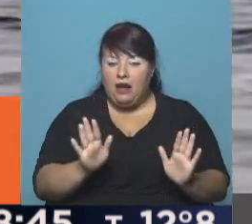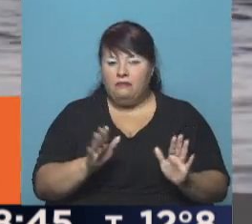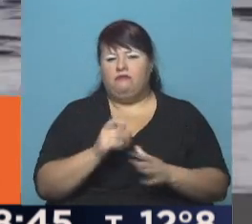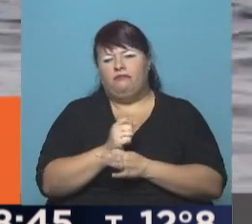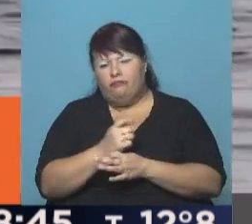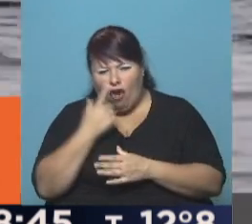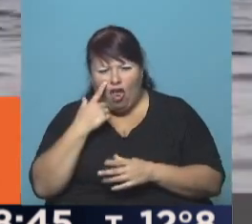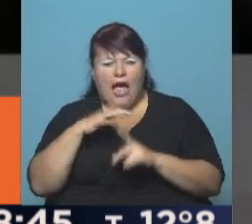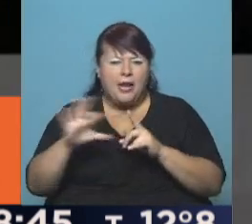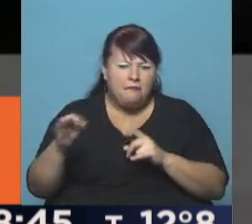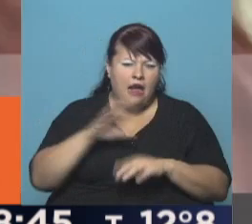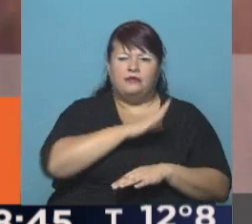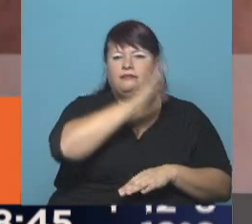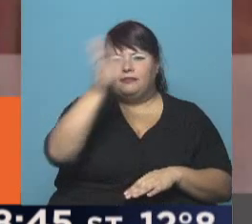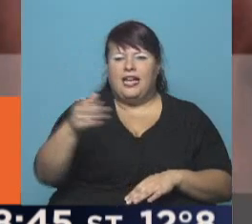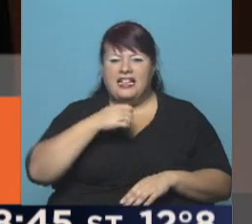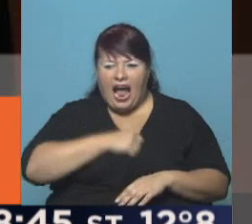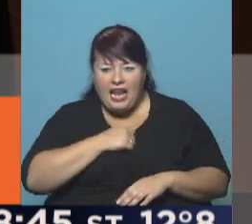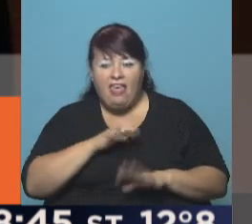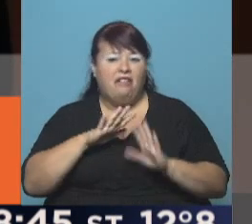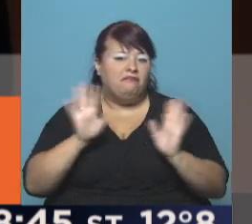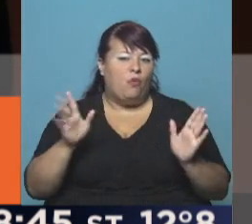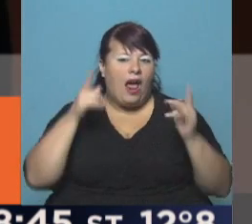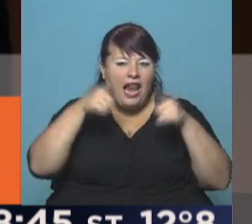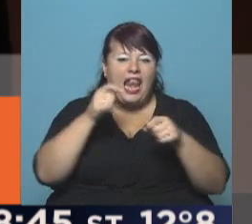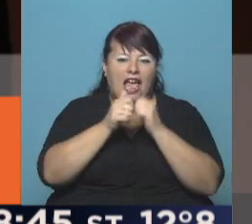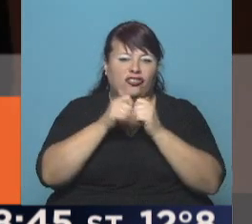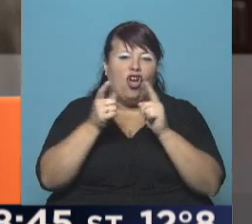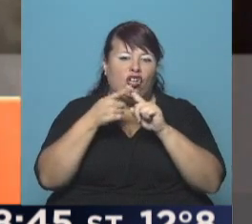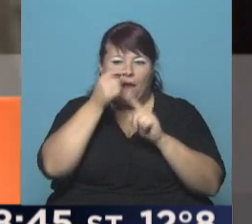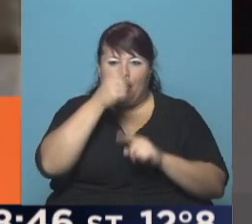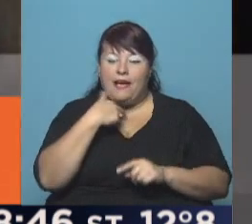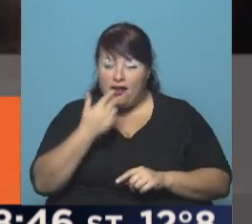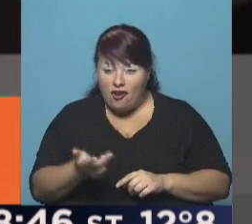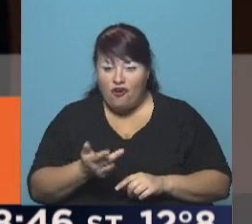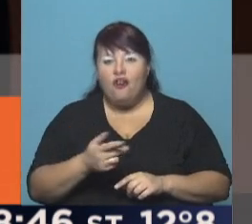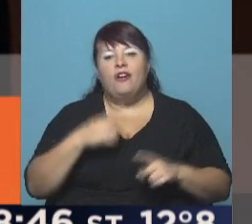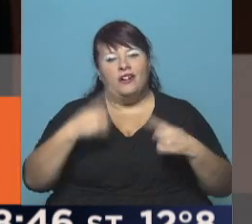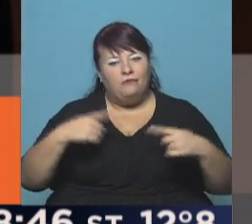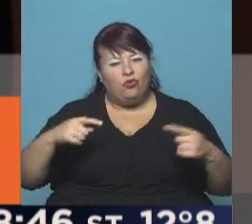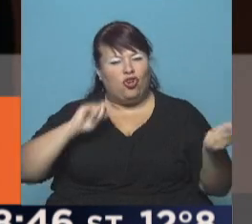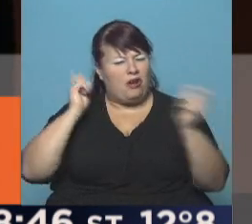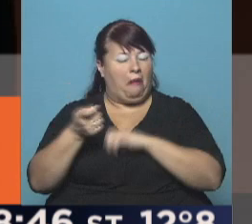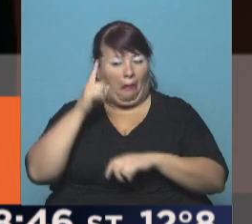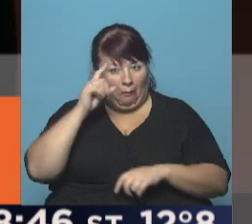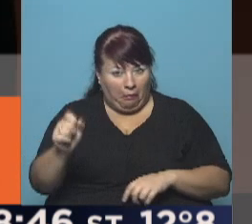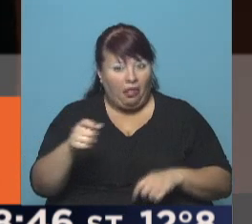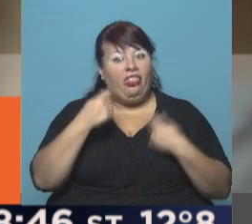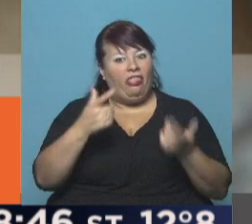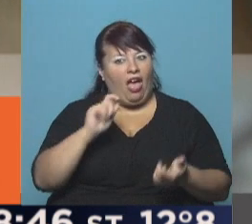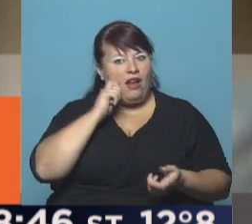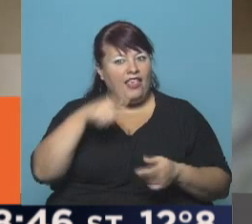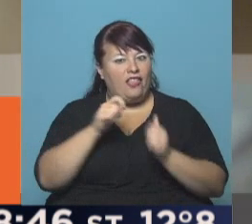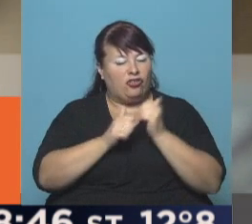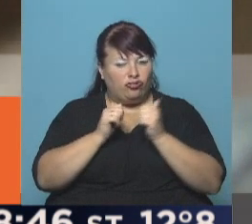Ávido de conocer a sus hermanos, viaja a Canadá y más allá de que el eje de esta historia es la relación padre-hijo, hay unos cuantos giros inesperados que le aportan y mucho